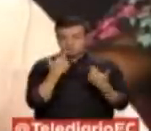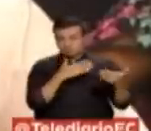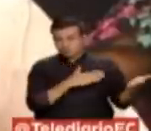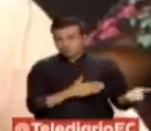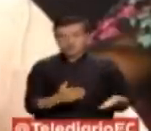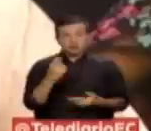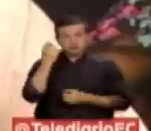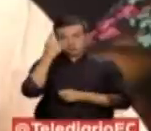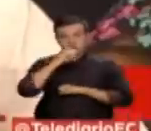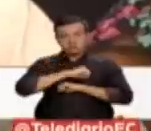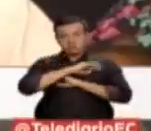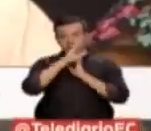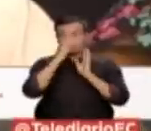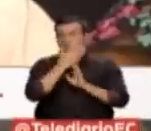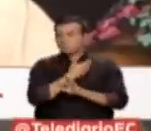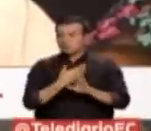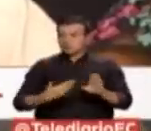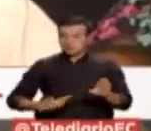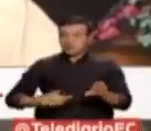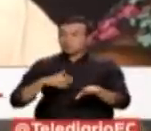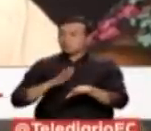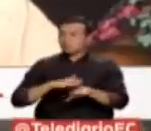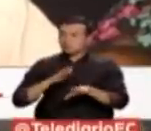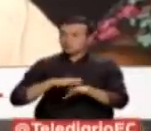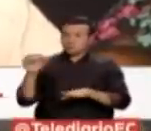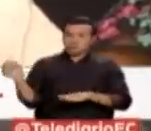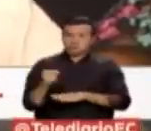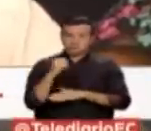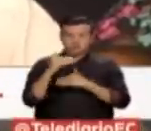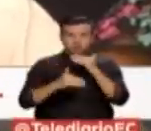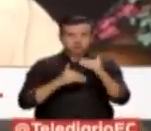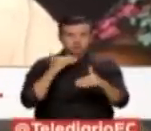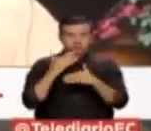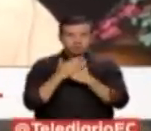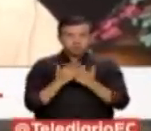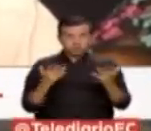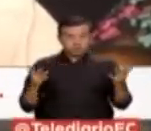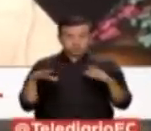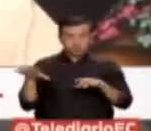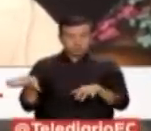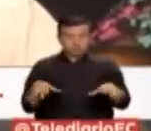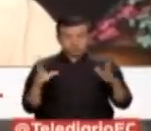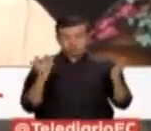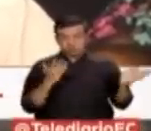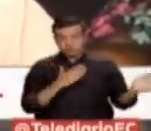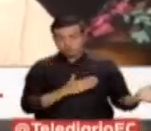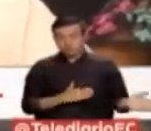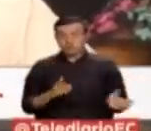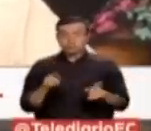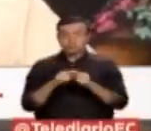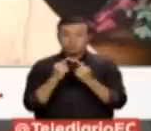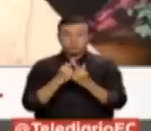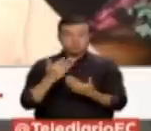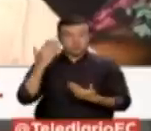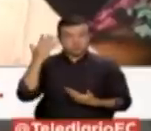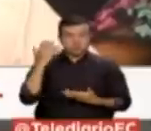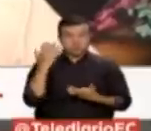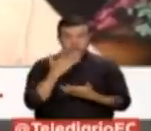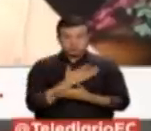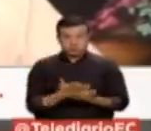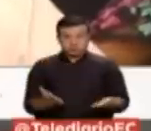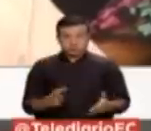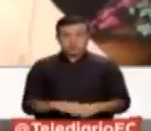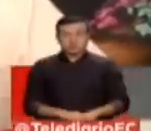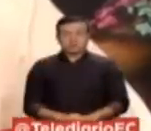claros para poder llamar a un presidente a un proceso de fiscalización y que no fue las acciones que un grupo político intentó hacer En días